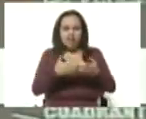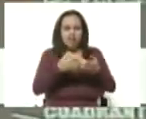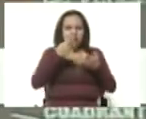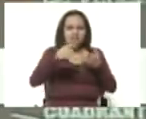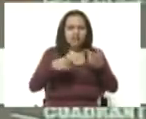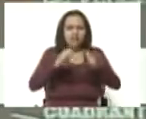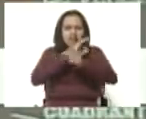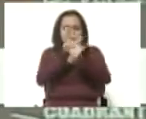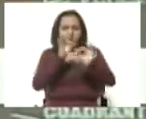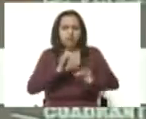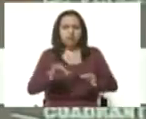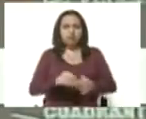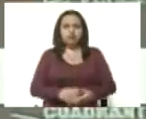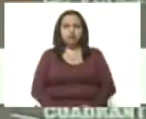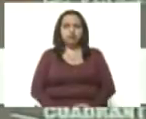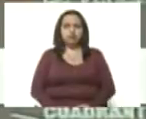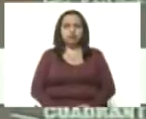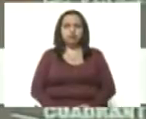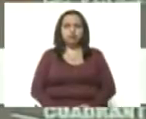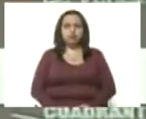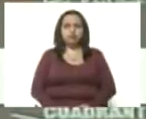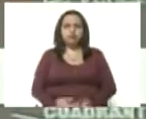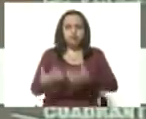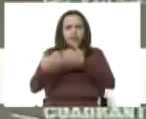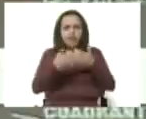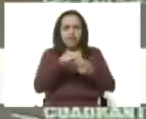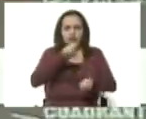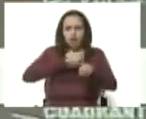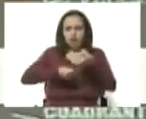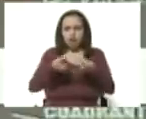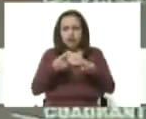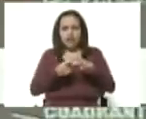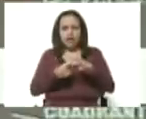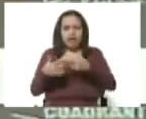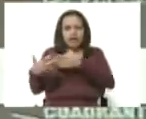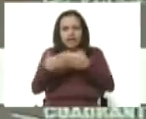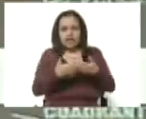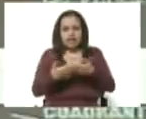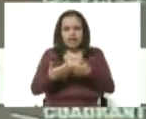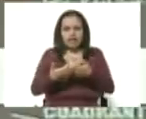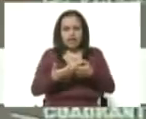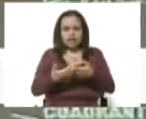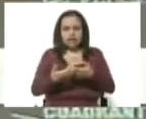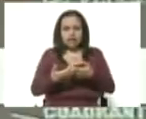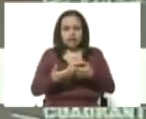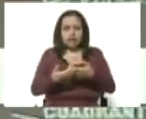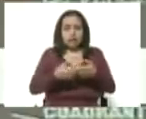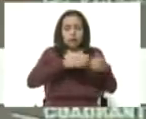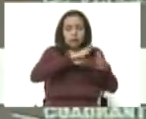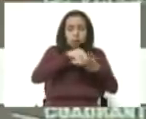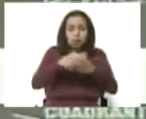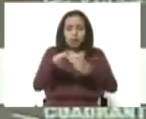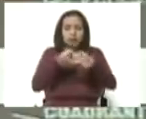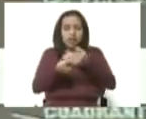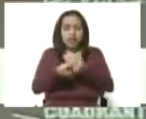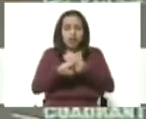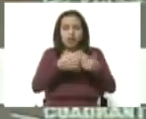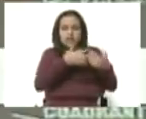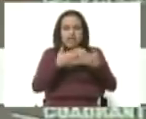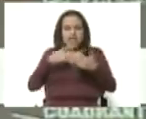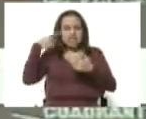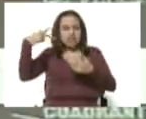sin precedentes, guerra económica, guerra financiera, guerra psicológica,